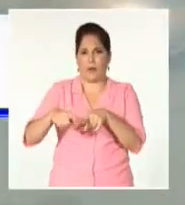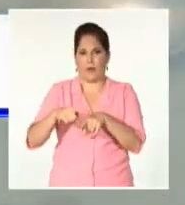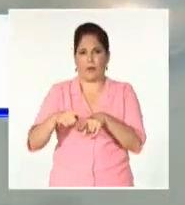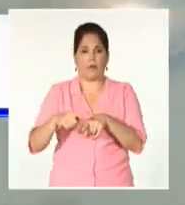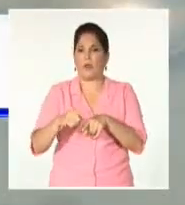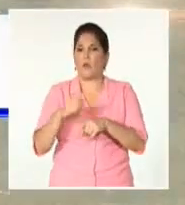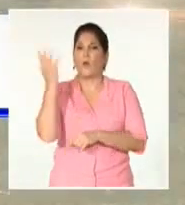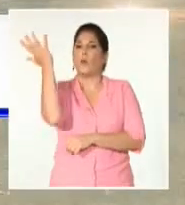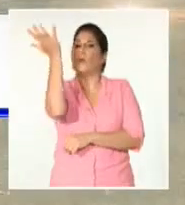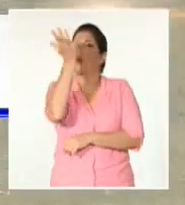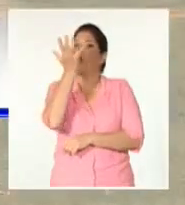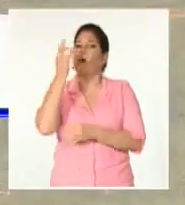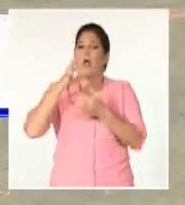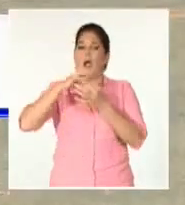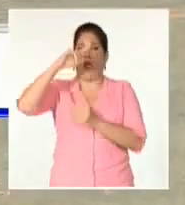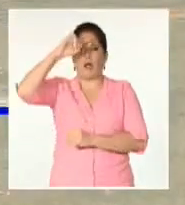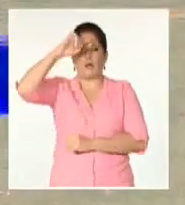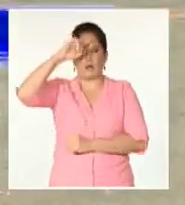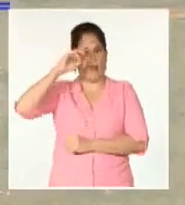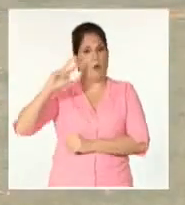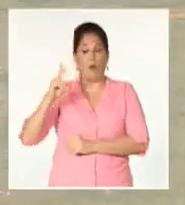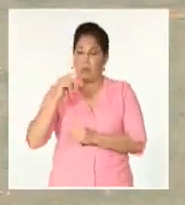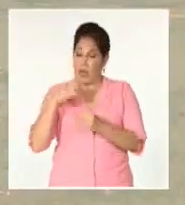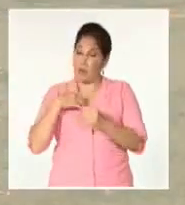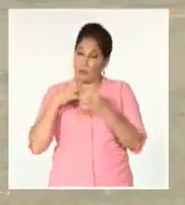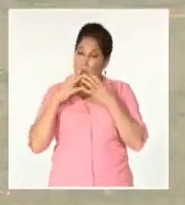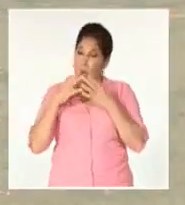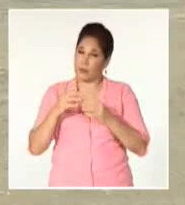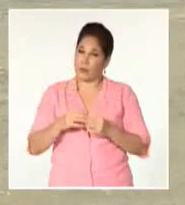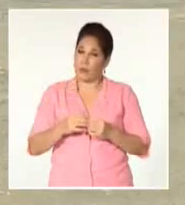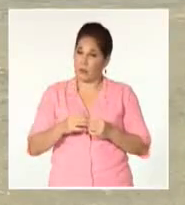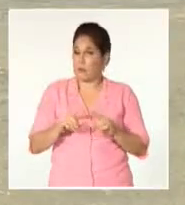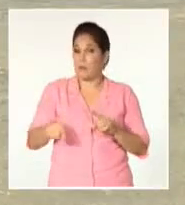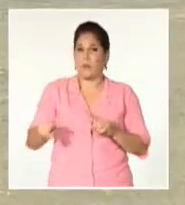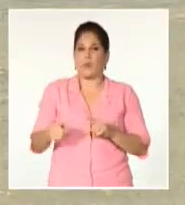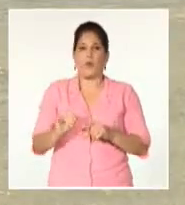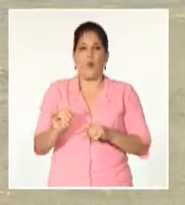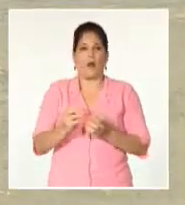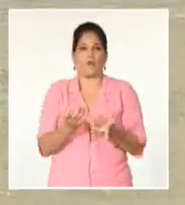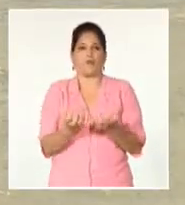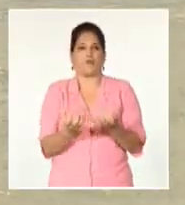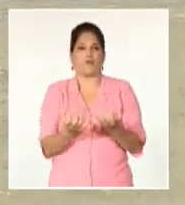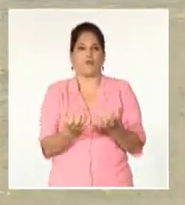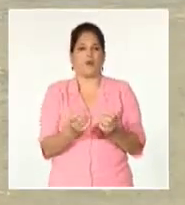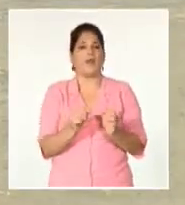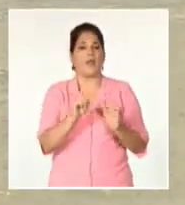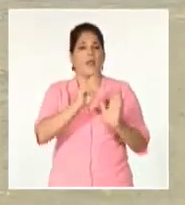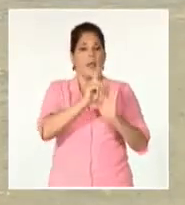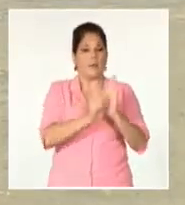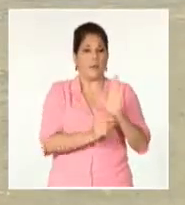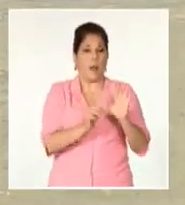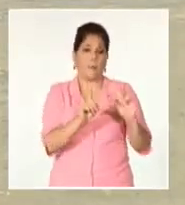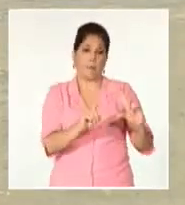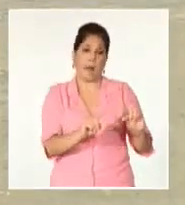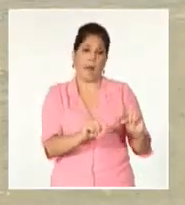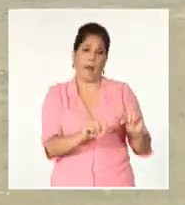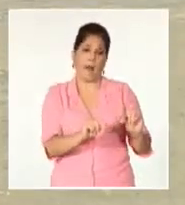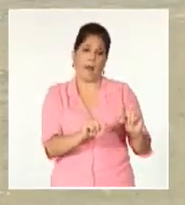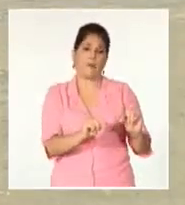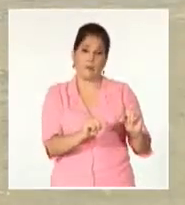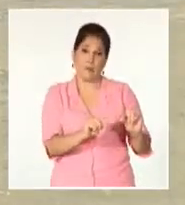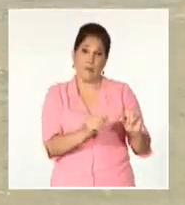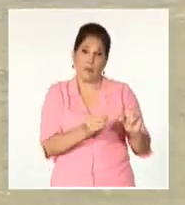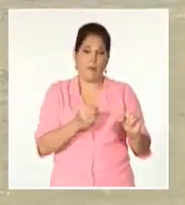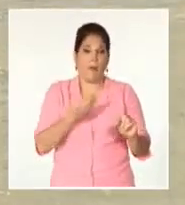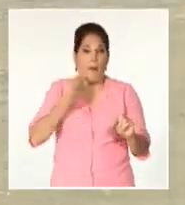y el gas licuado. Esto es bien importante porque son megawatts bien baratos y que se utilizan en